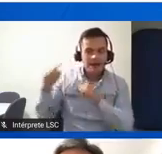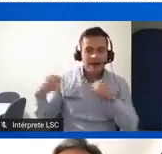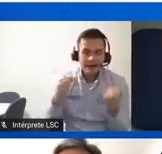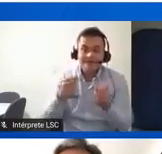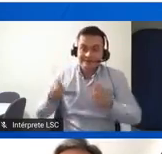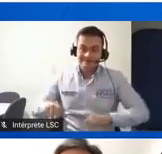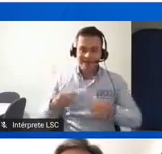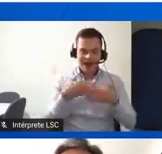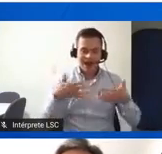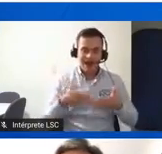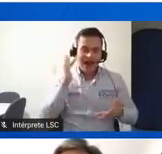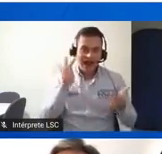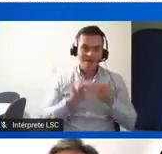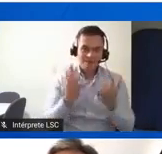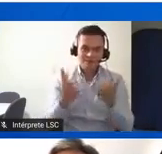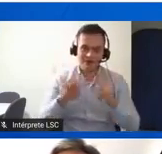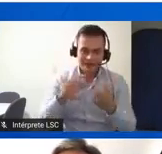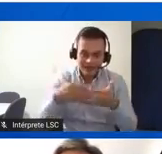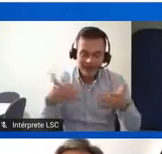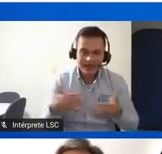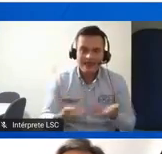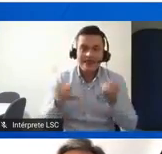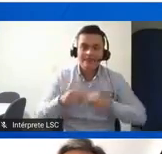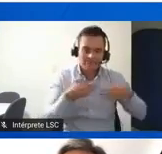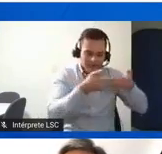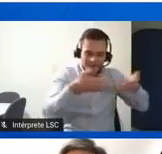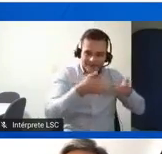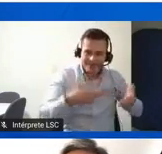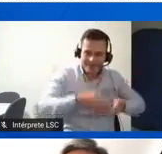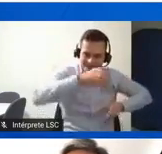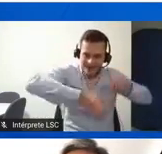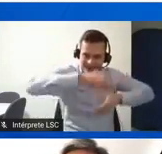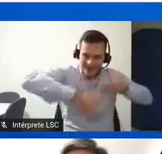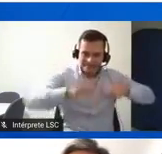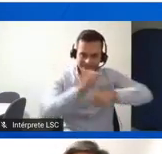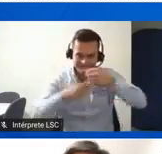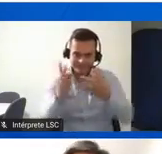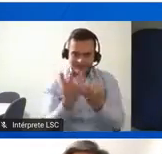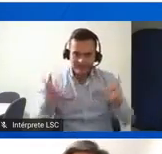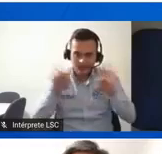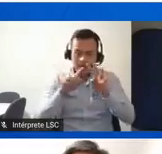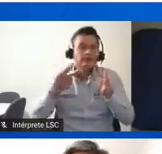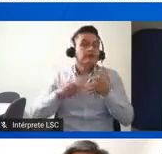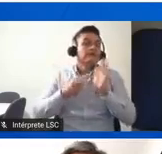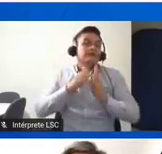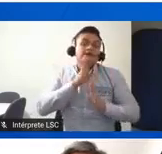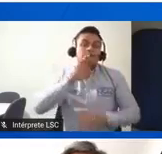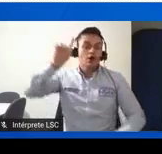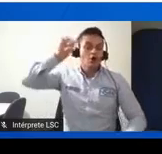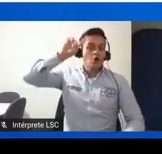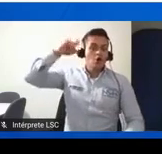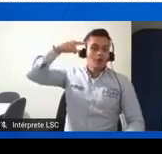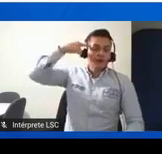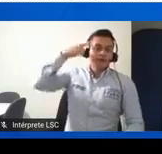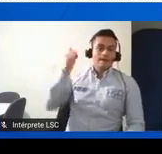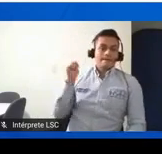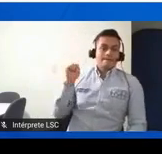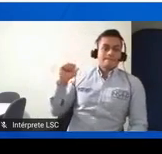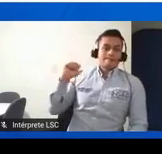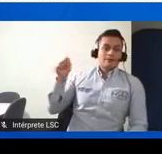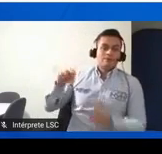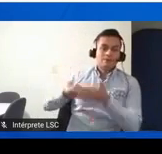texto de Senado y como también quedó en el texto de Cámara, será el gobierno quien va a definir en su